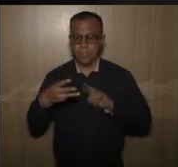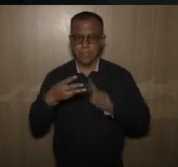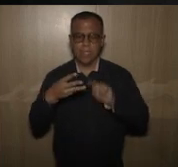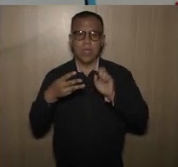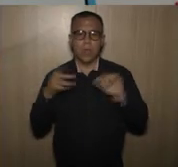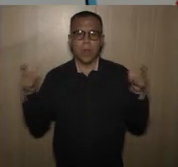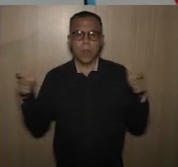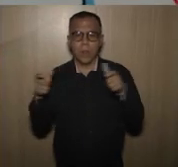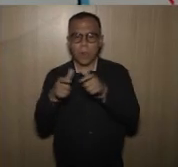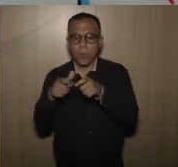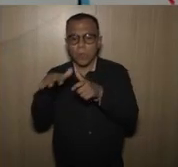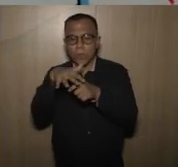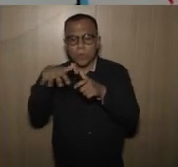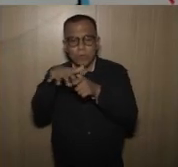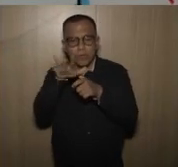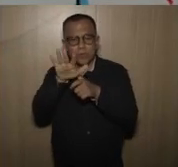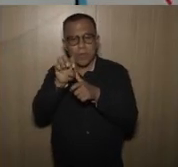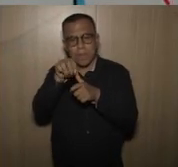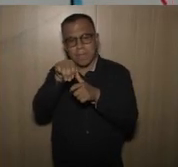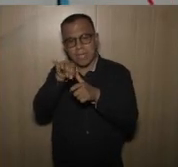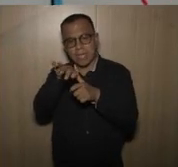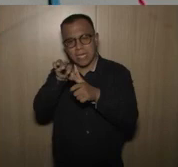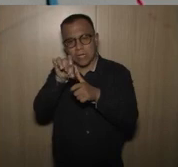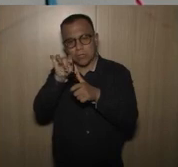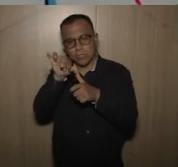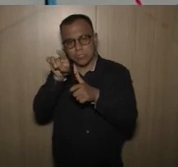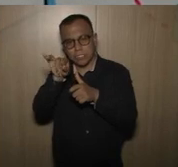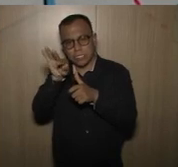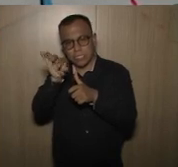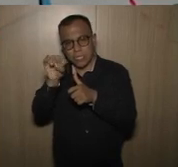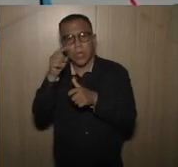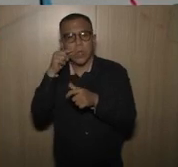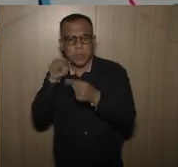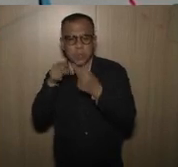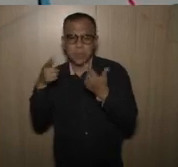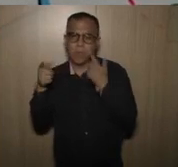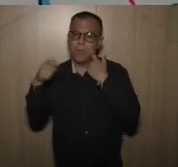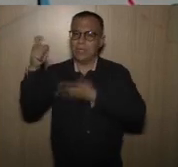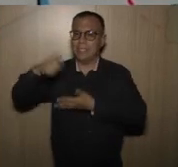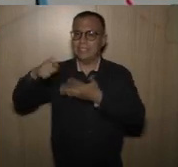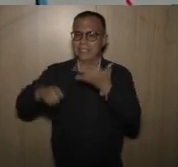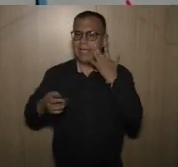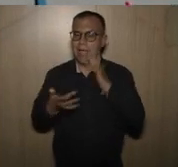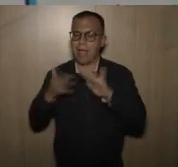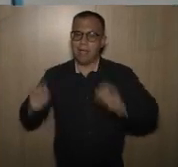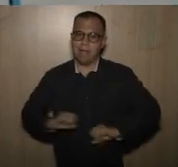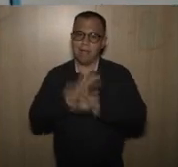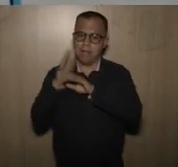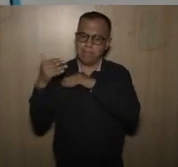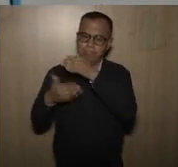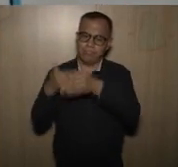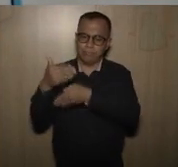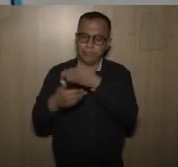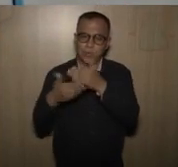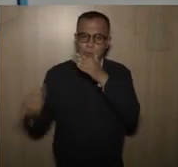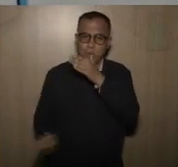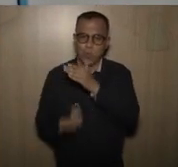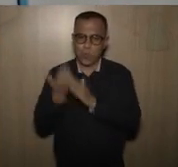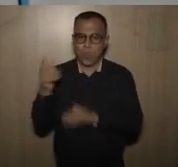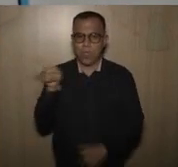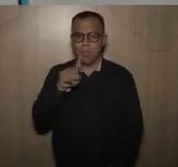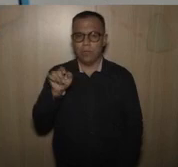Micrositio, un micrositio que explicará lo que necesitamos entender para la puesta en operación del nuevo